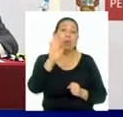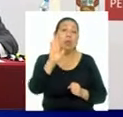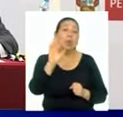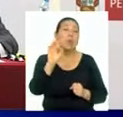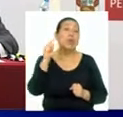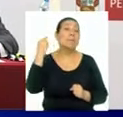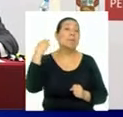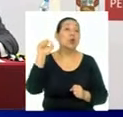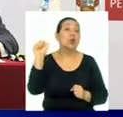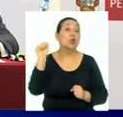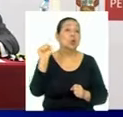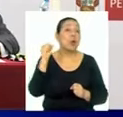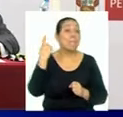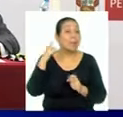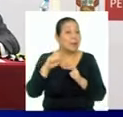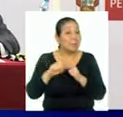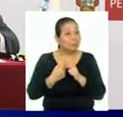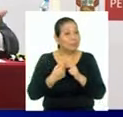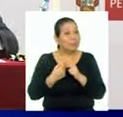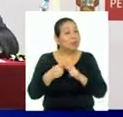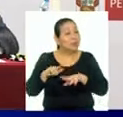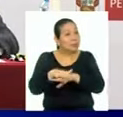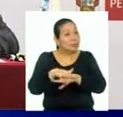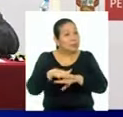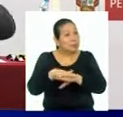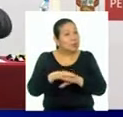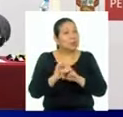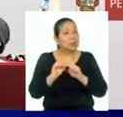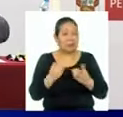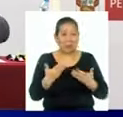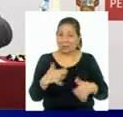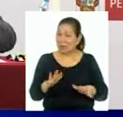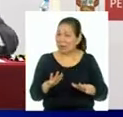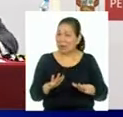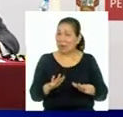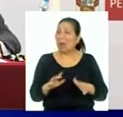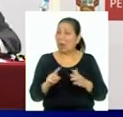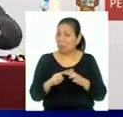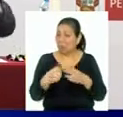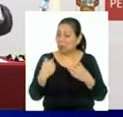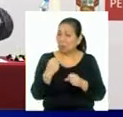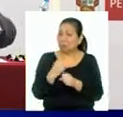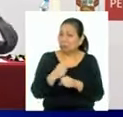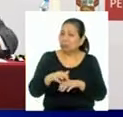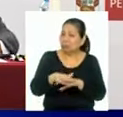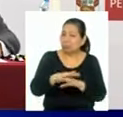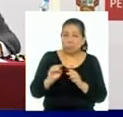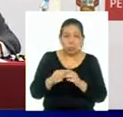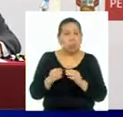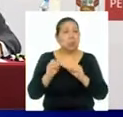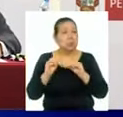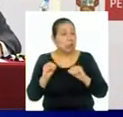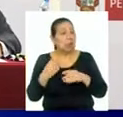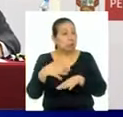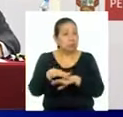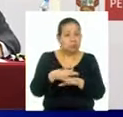350 millones de soles para iniciar la ejecución del plan, que dicho sea de paso, ya lo hemos iniciado, es decir, ya hemos iniciado la